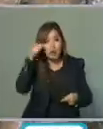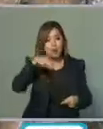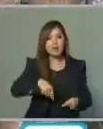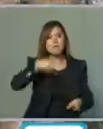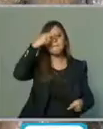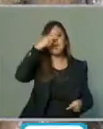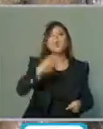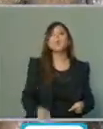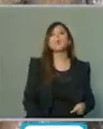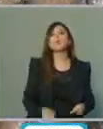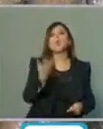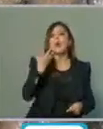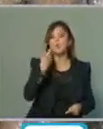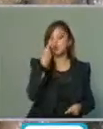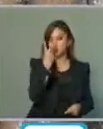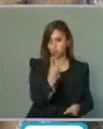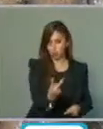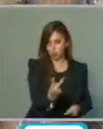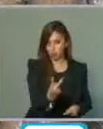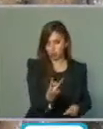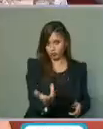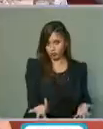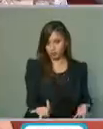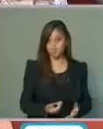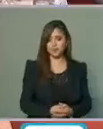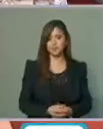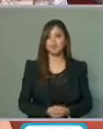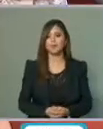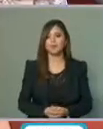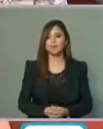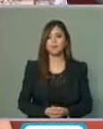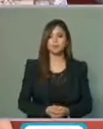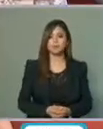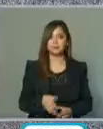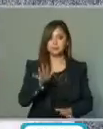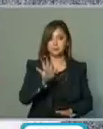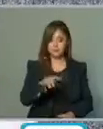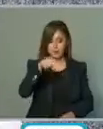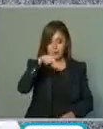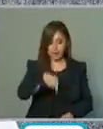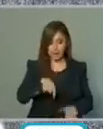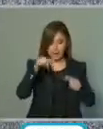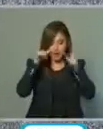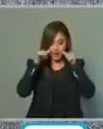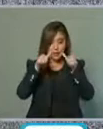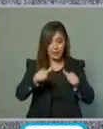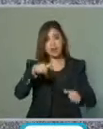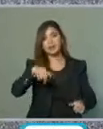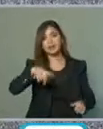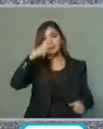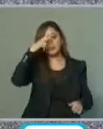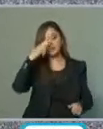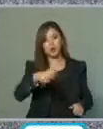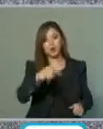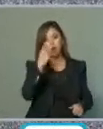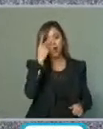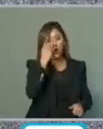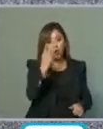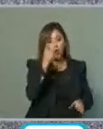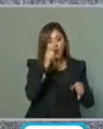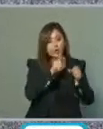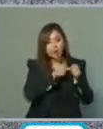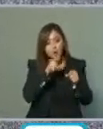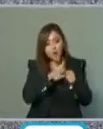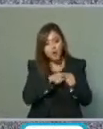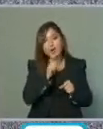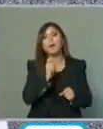¿cuántos tonos son los que hay? 2. Son 2 tonos los que hay aquí en México. Aquí en México, atentas, aquí en México hay 2 tonos, el Oye.